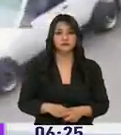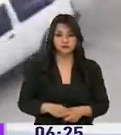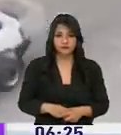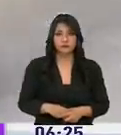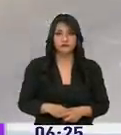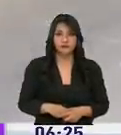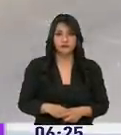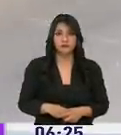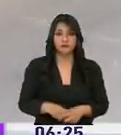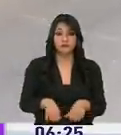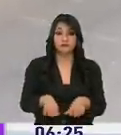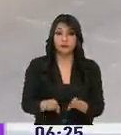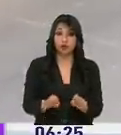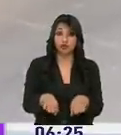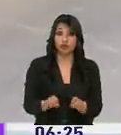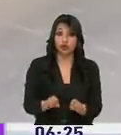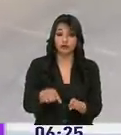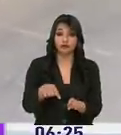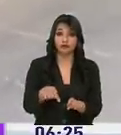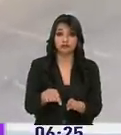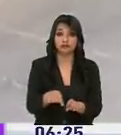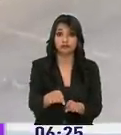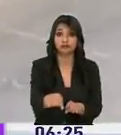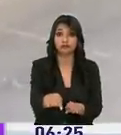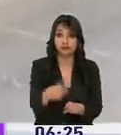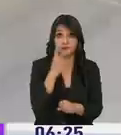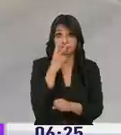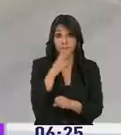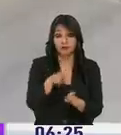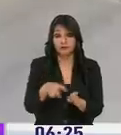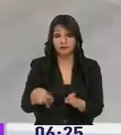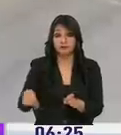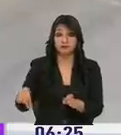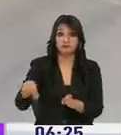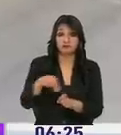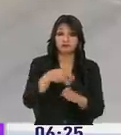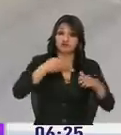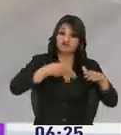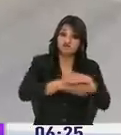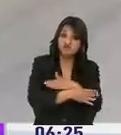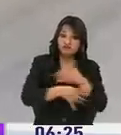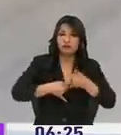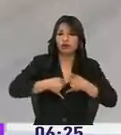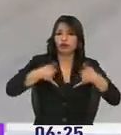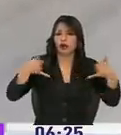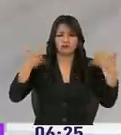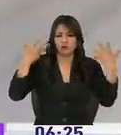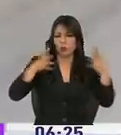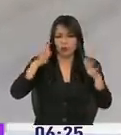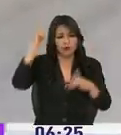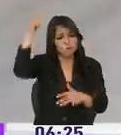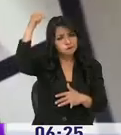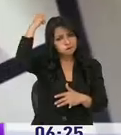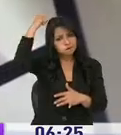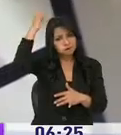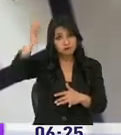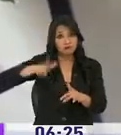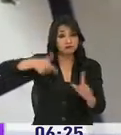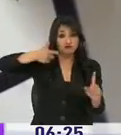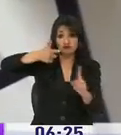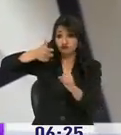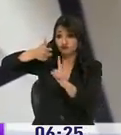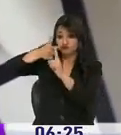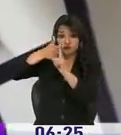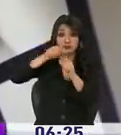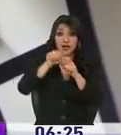Llegan en motocicleta y una cuadra antes uno de los delincuentes se baja y a pie ingresa al local como si de un cliente se tratara. Con arma en mano amenaza